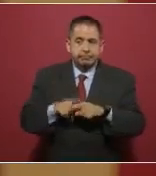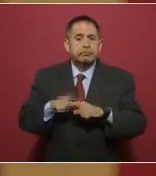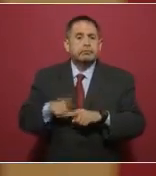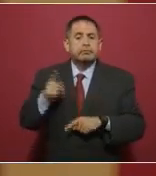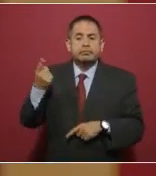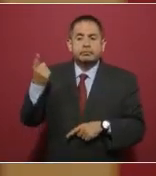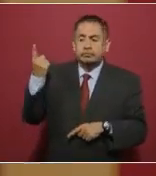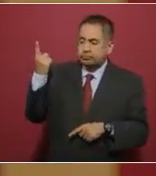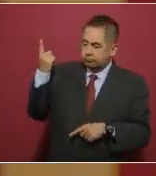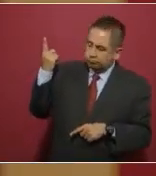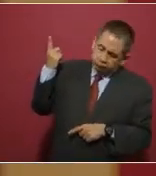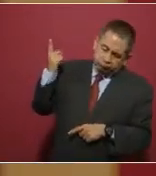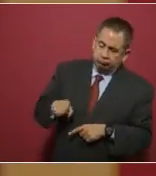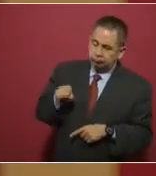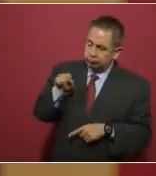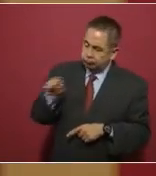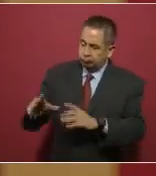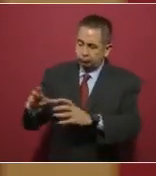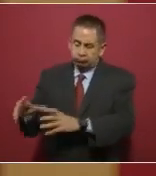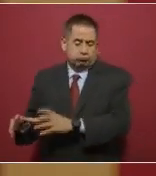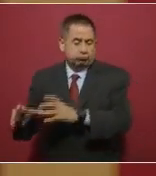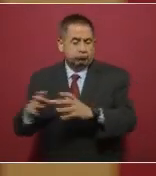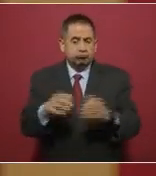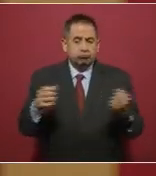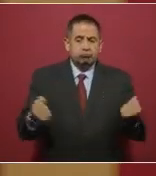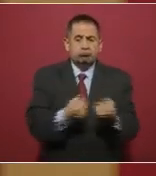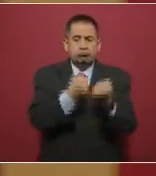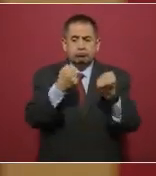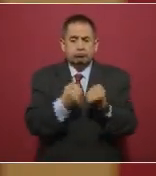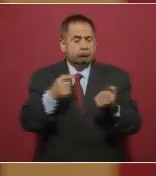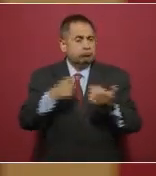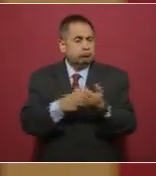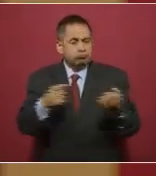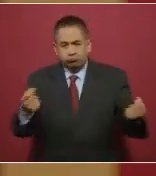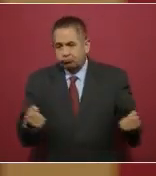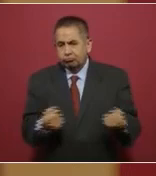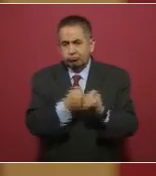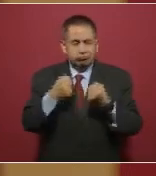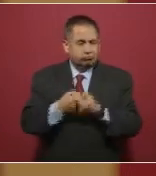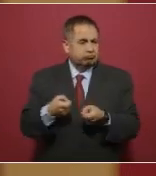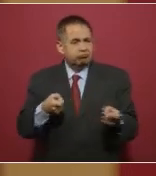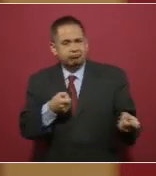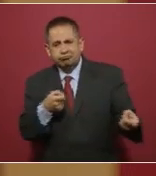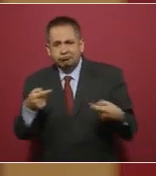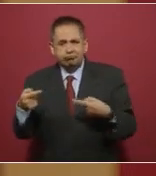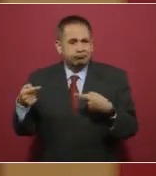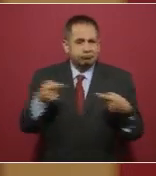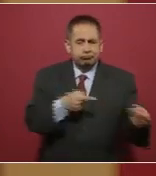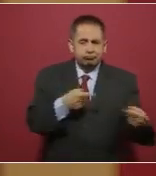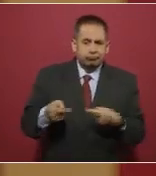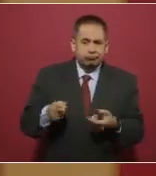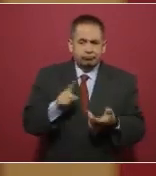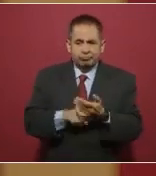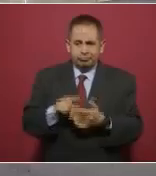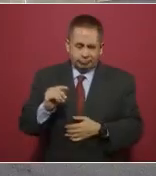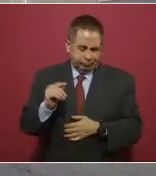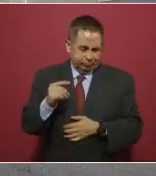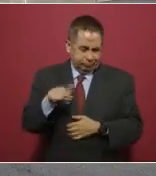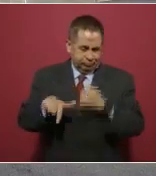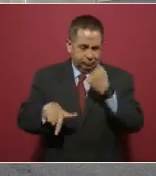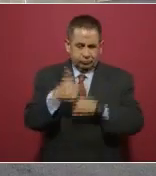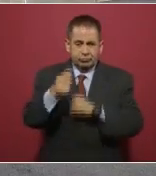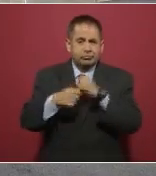orden al ejército de enfrentar la violencia con la violencia hace 2